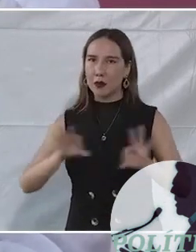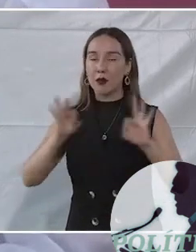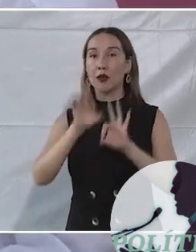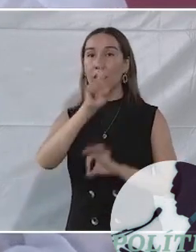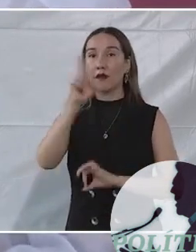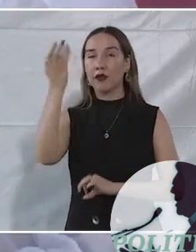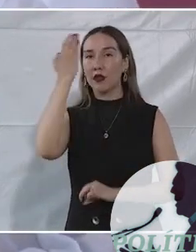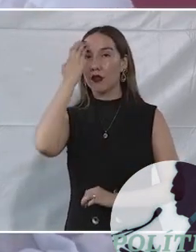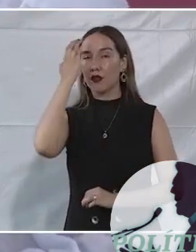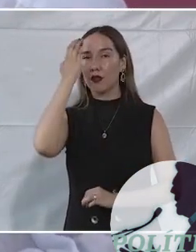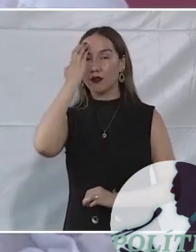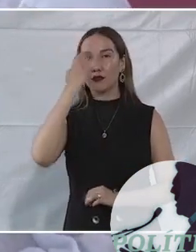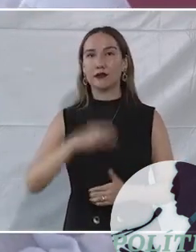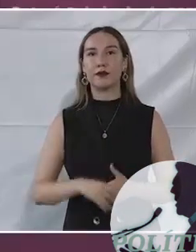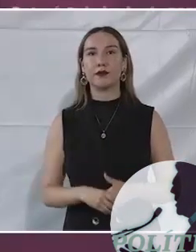Que cada quien